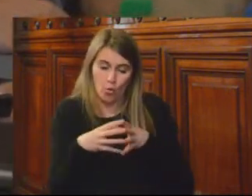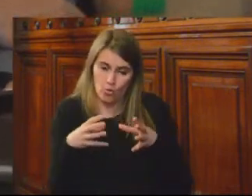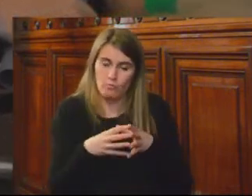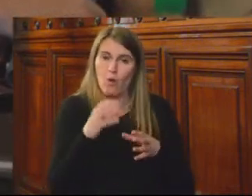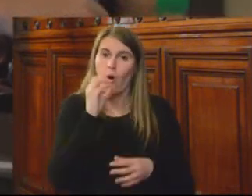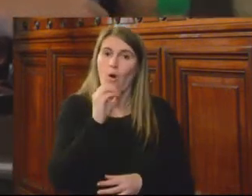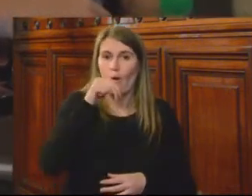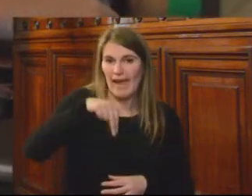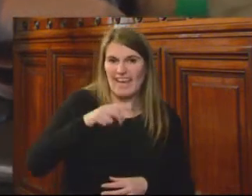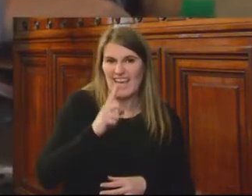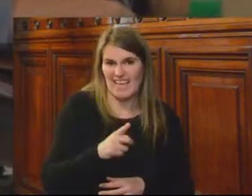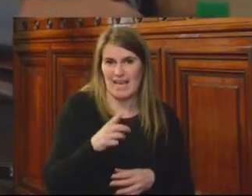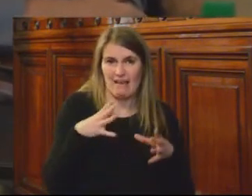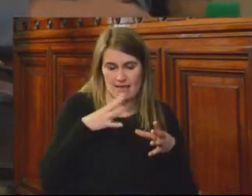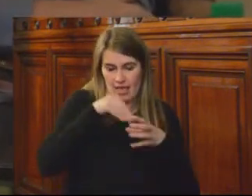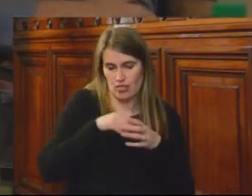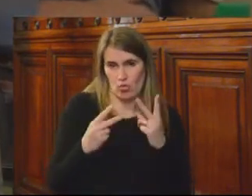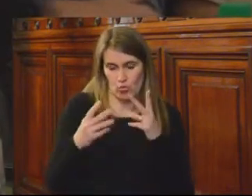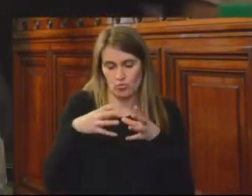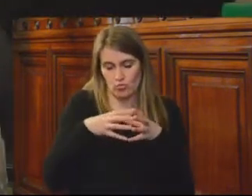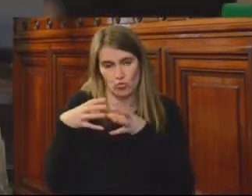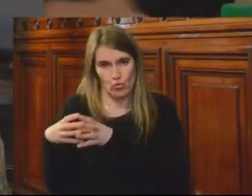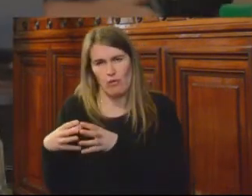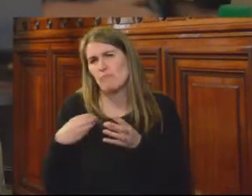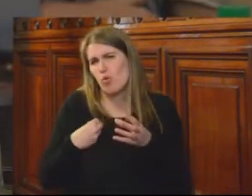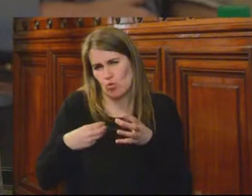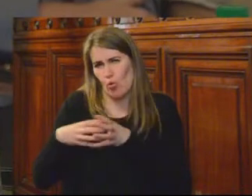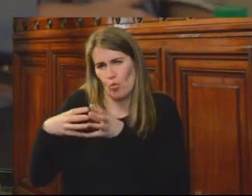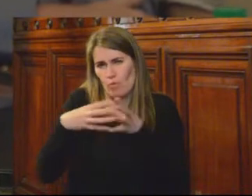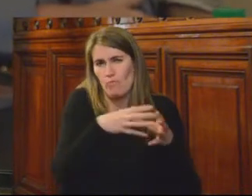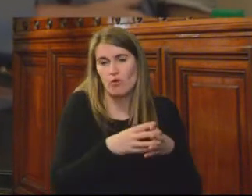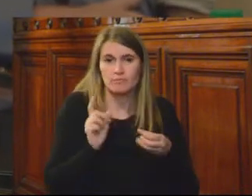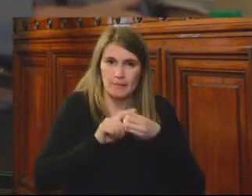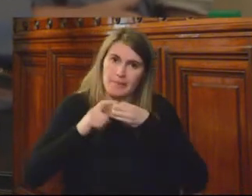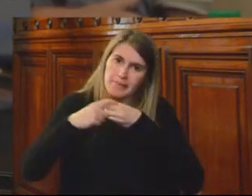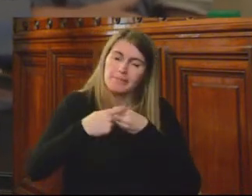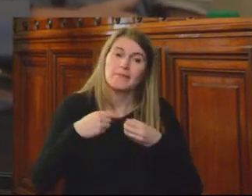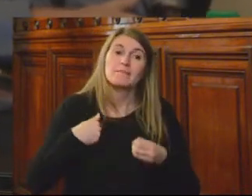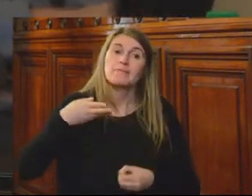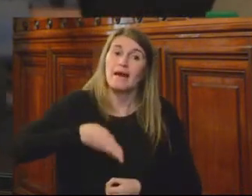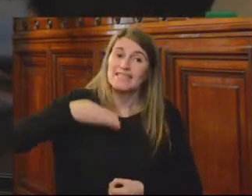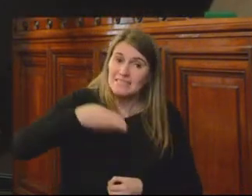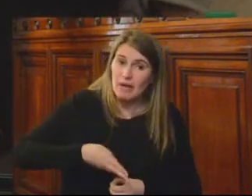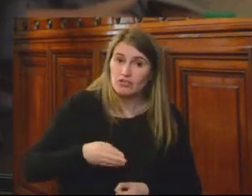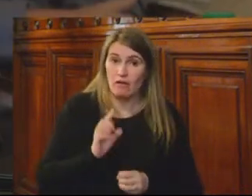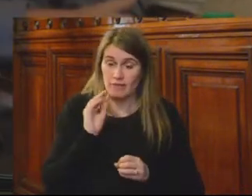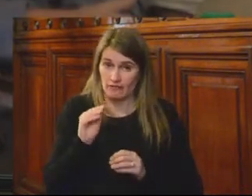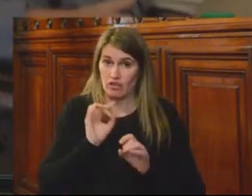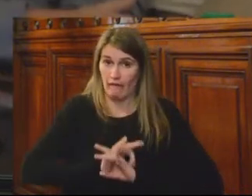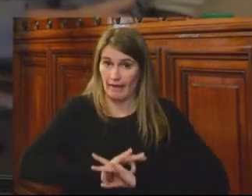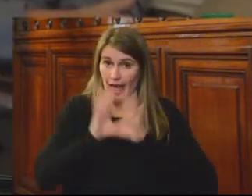destacan EducaZul y Fines Opader, entre otras. Quisiera iniciar mi breve participación dejando muy claro que desde